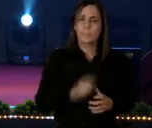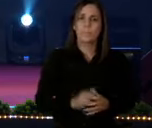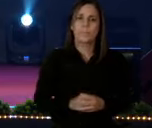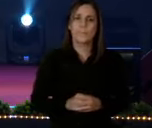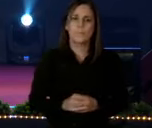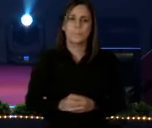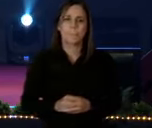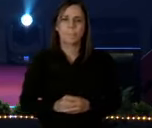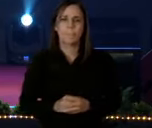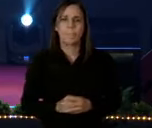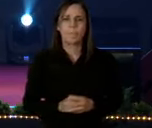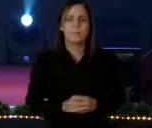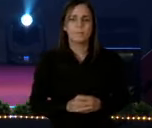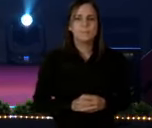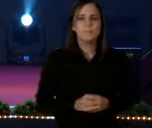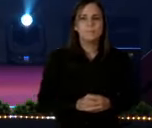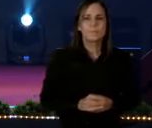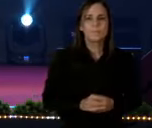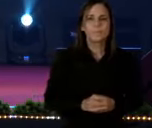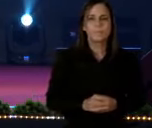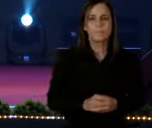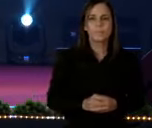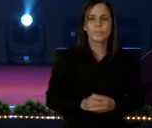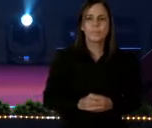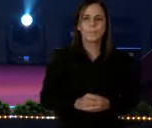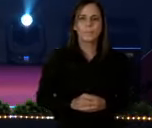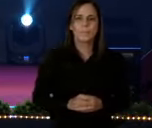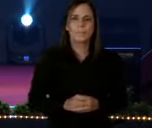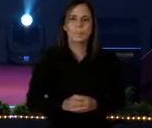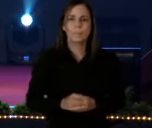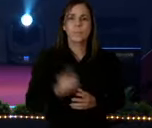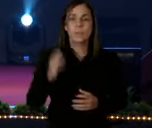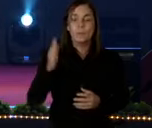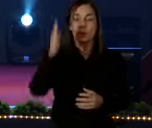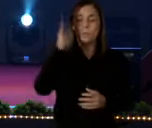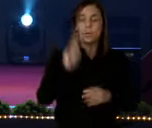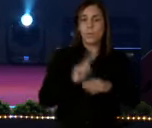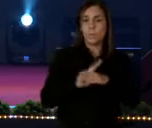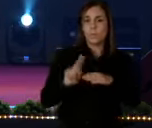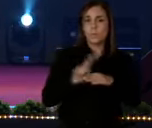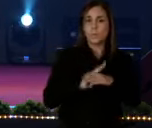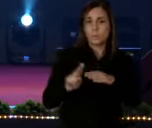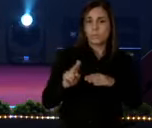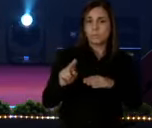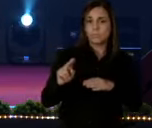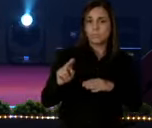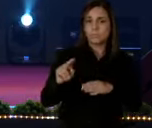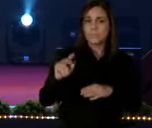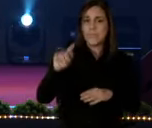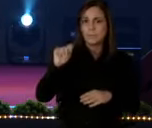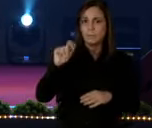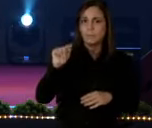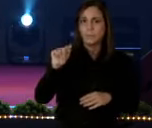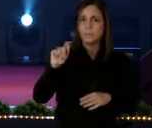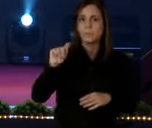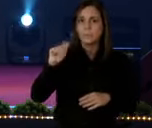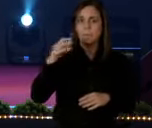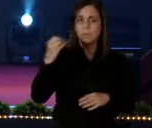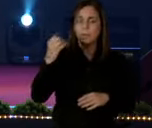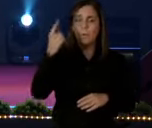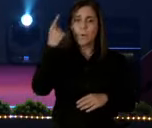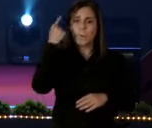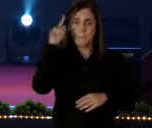oficial, es la persona que Dios utilizó para cuando nuestros apóstoles estuvieron radicados